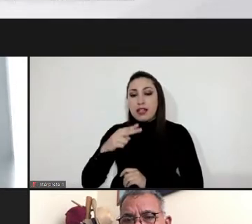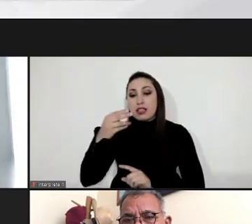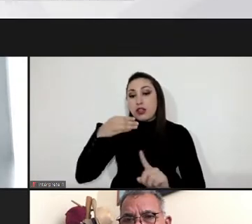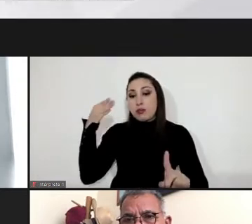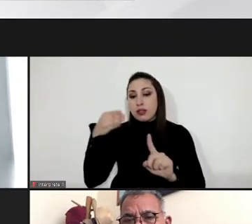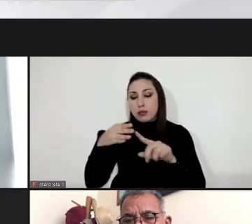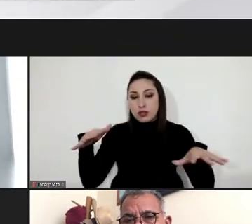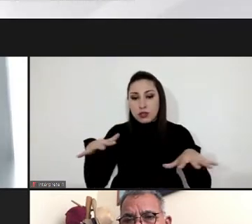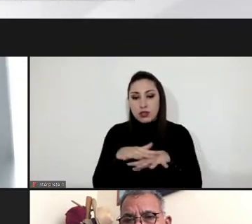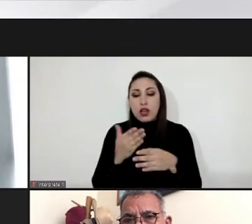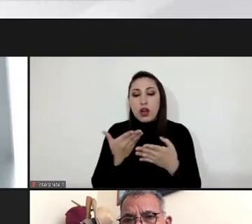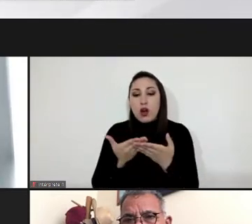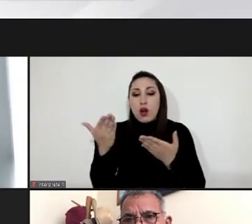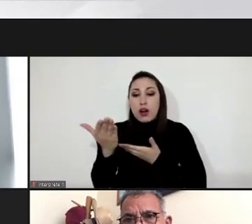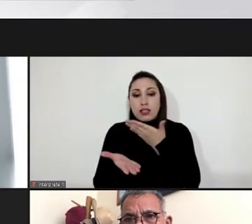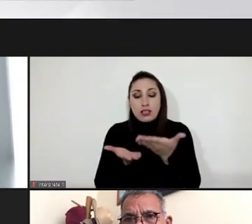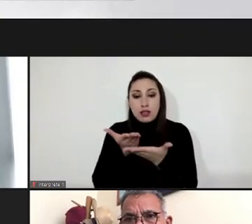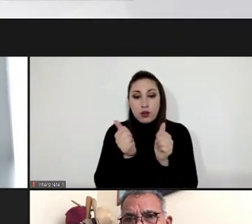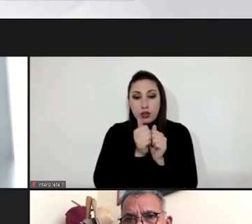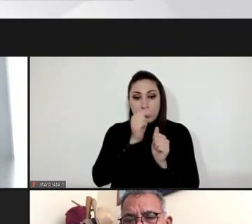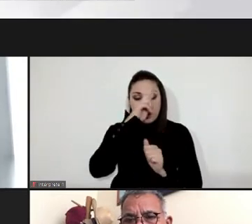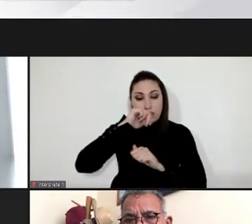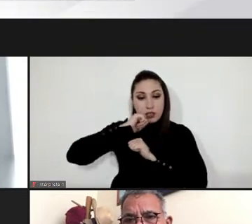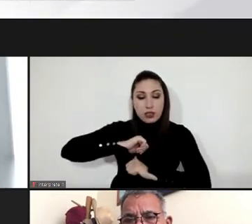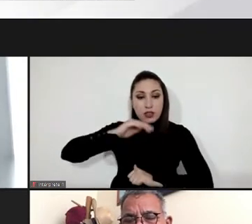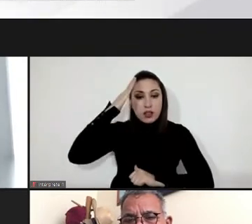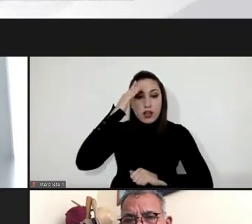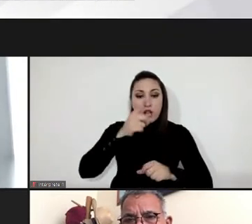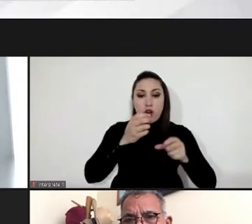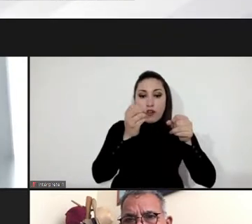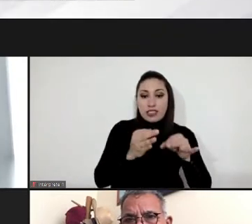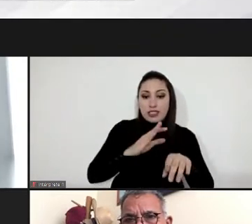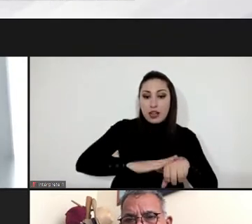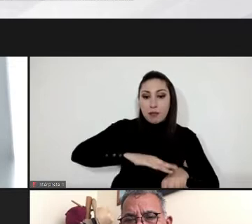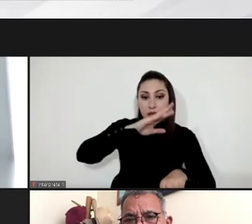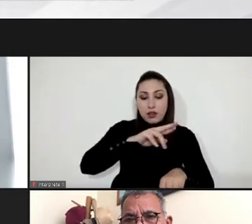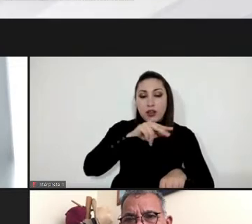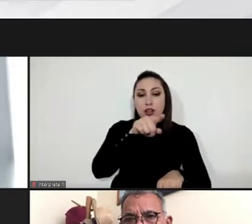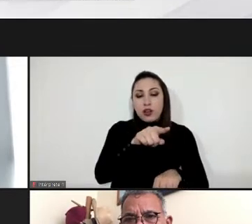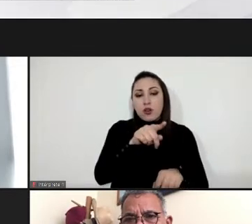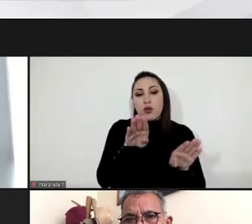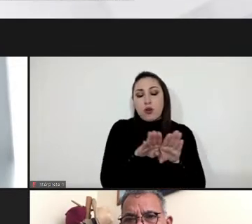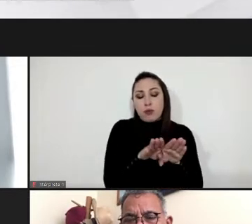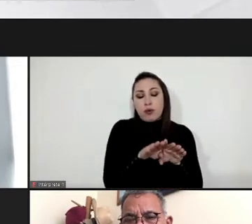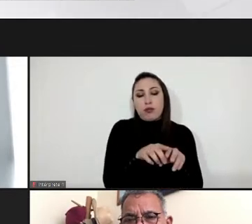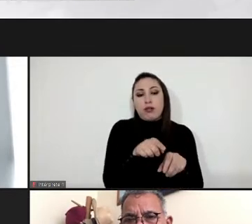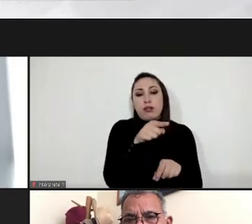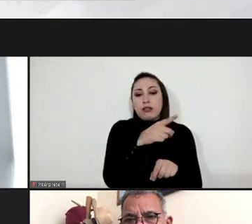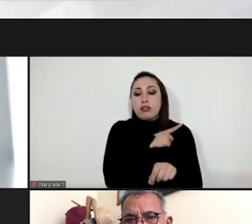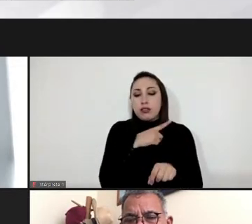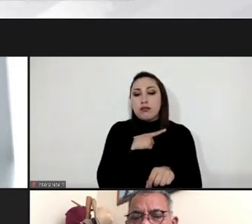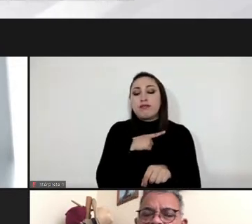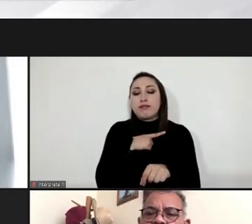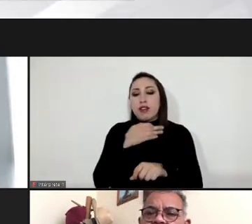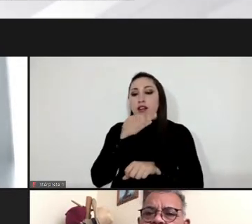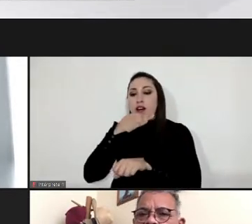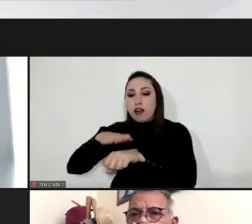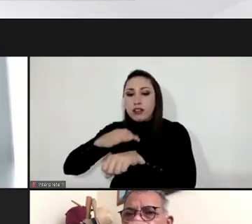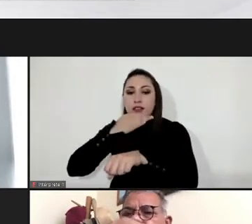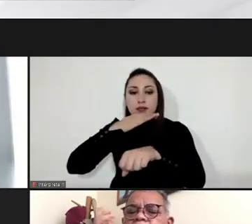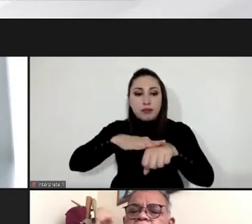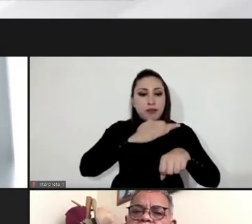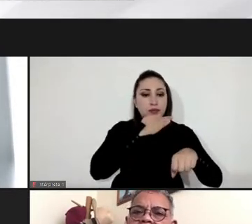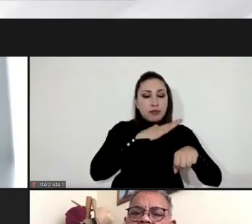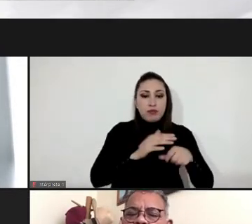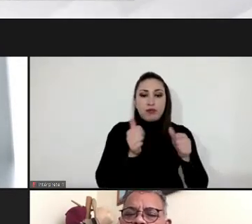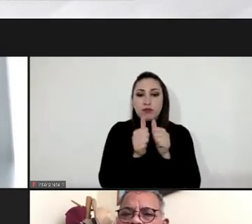se exhorte a la Oficialía Mayor de este Congreso para que sea por su conducto que se comunique la petición de fomentar y